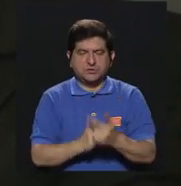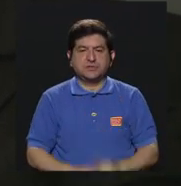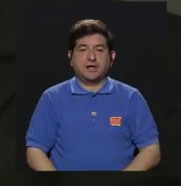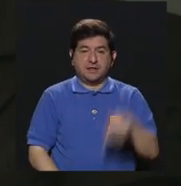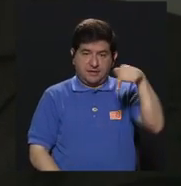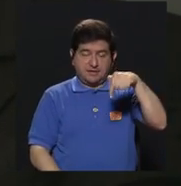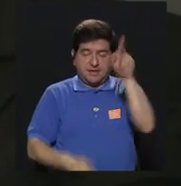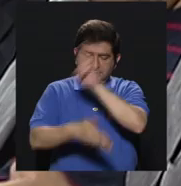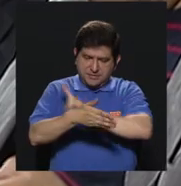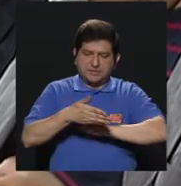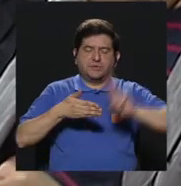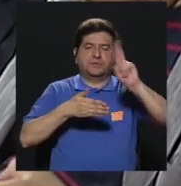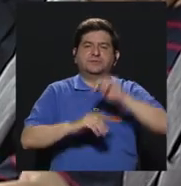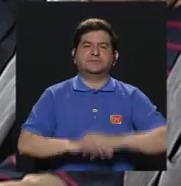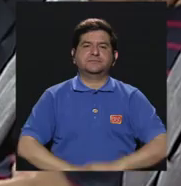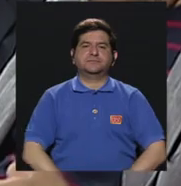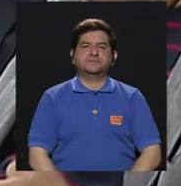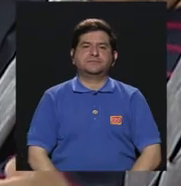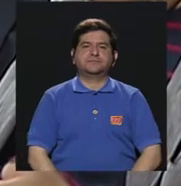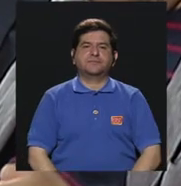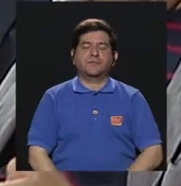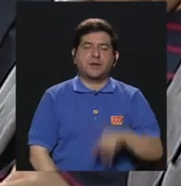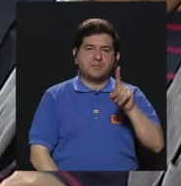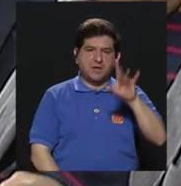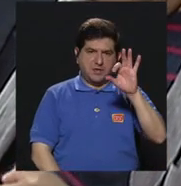nuestra querida universidad. En